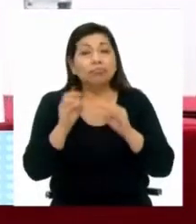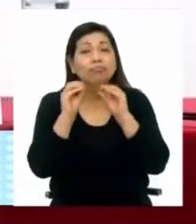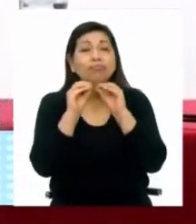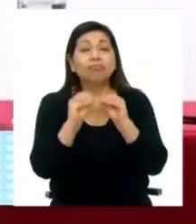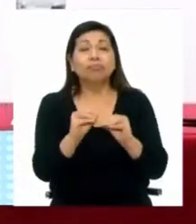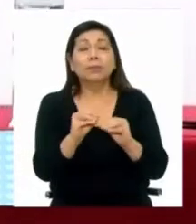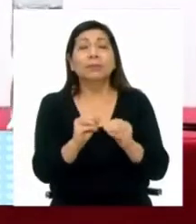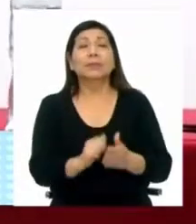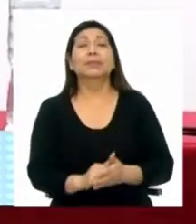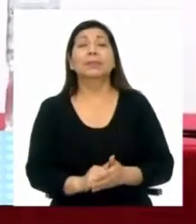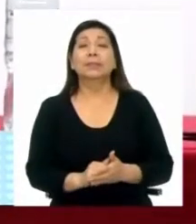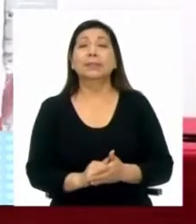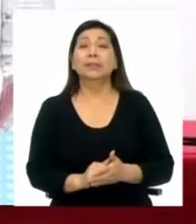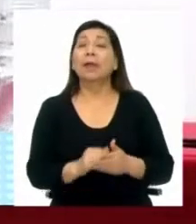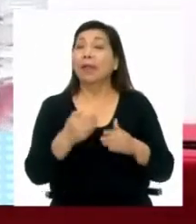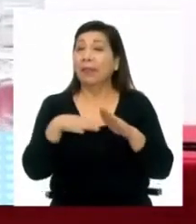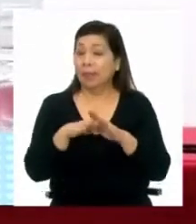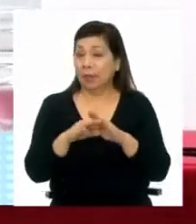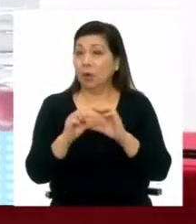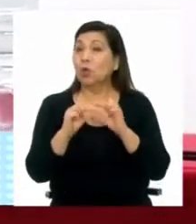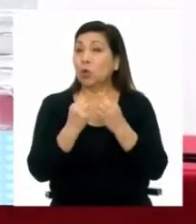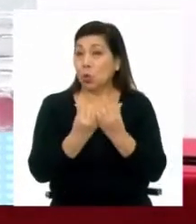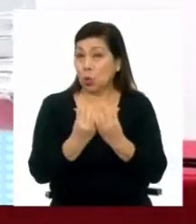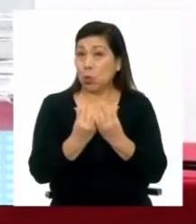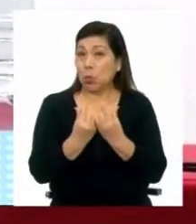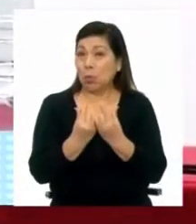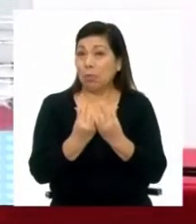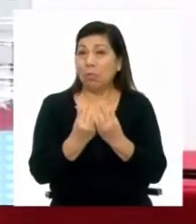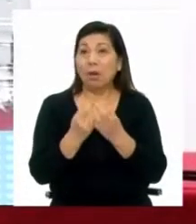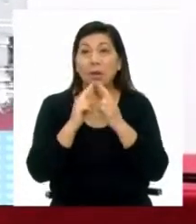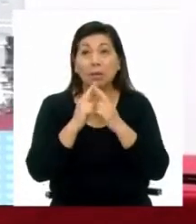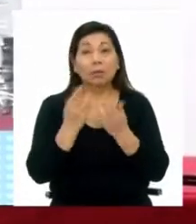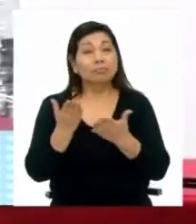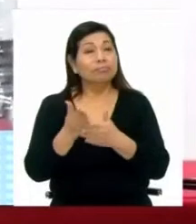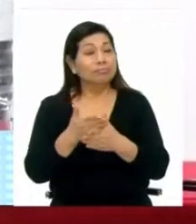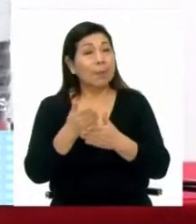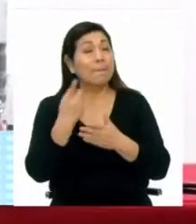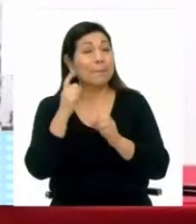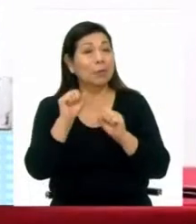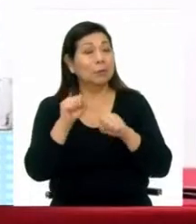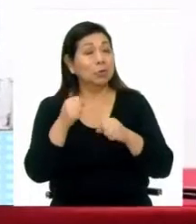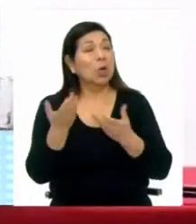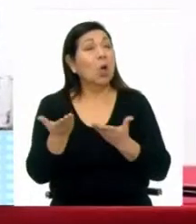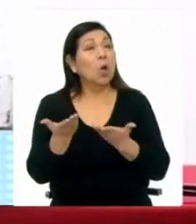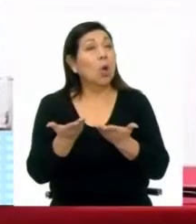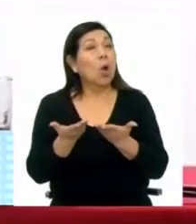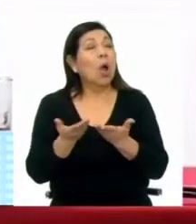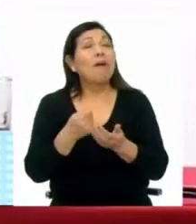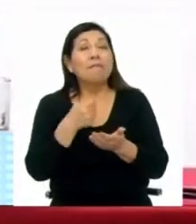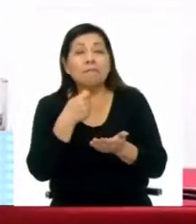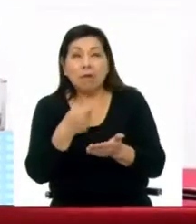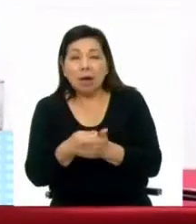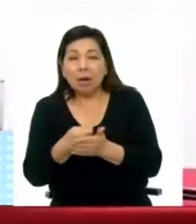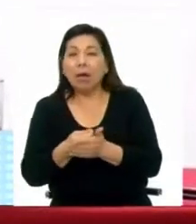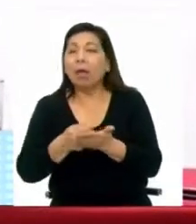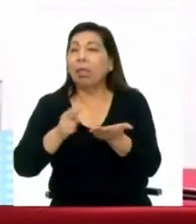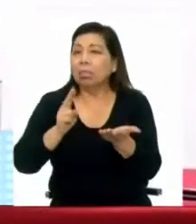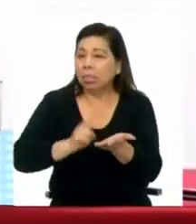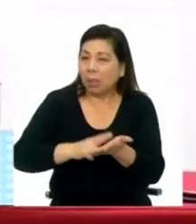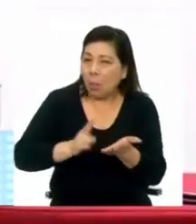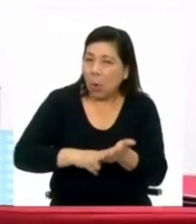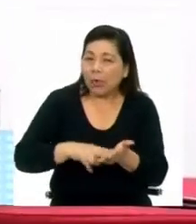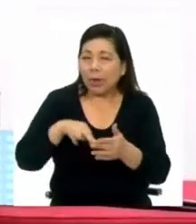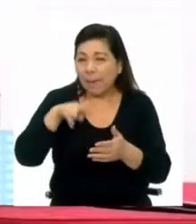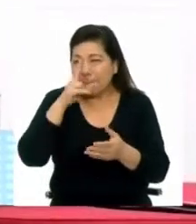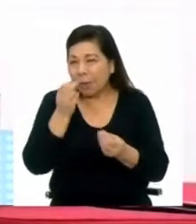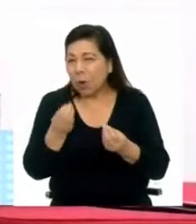planteando dentro del sector y dentro de la propuesta de delegación de facultades para poder cobrar las deudas tributarias que tiene